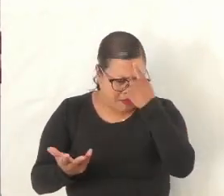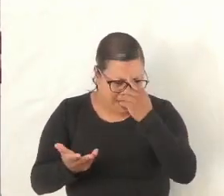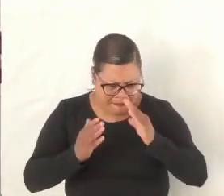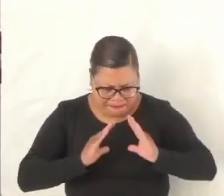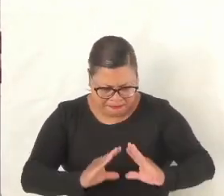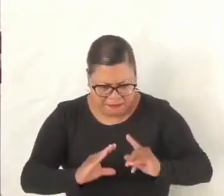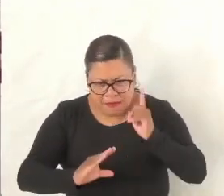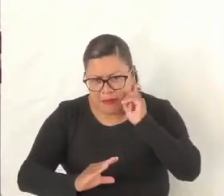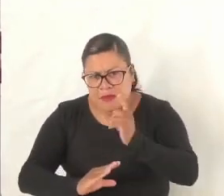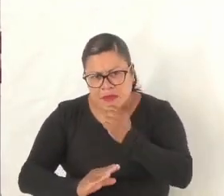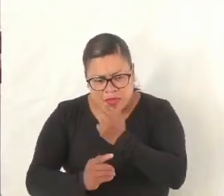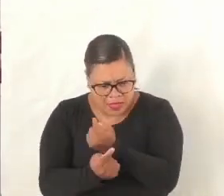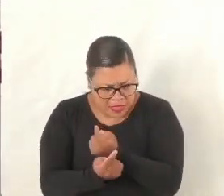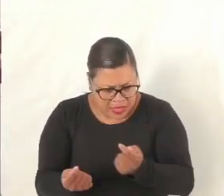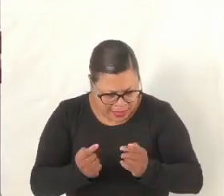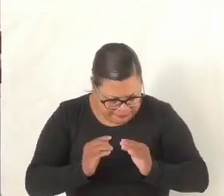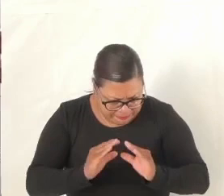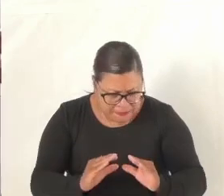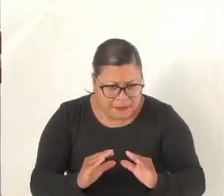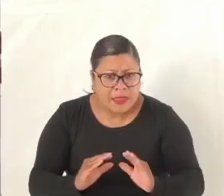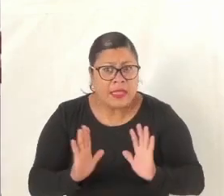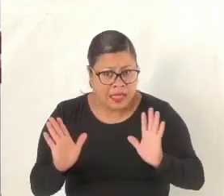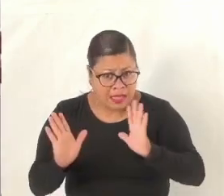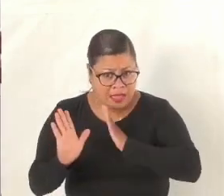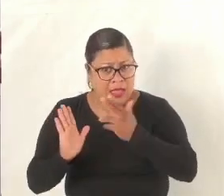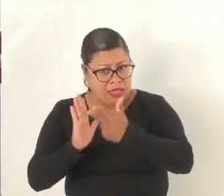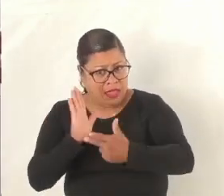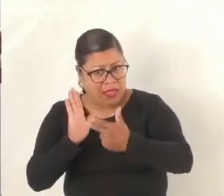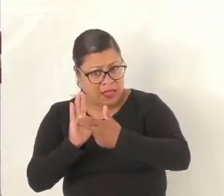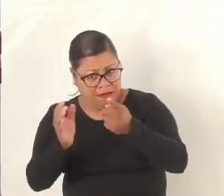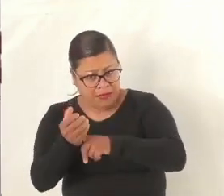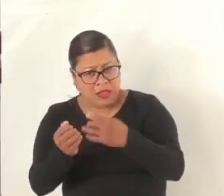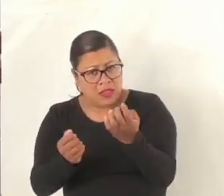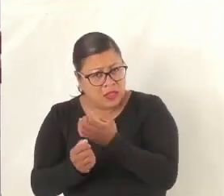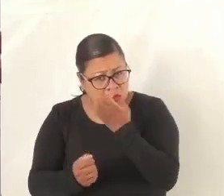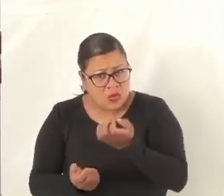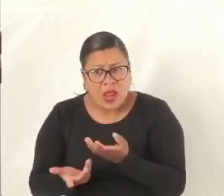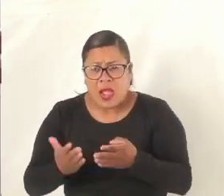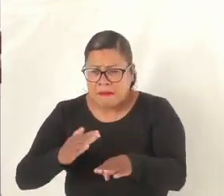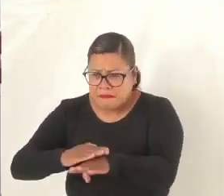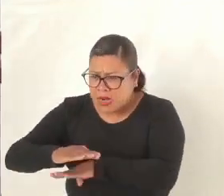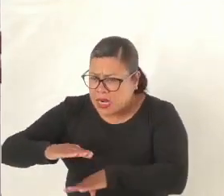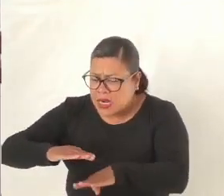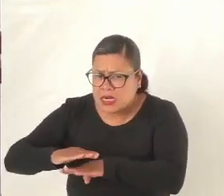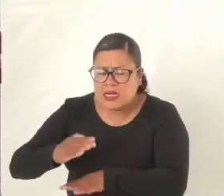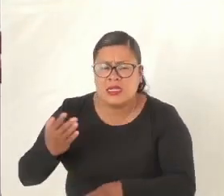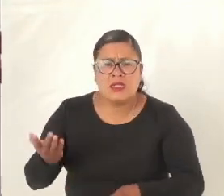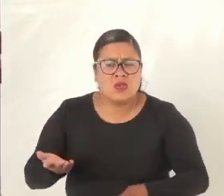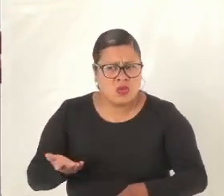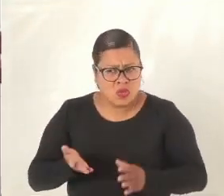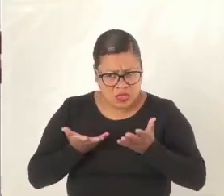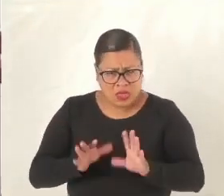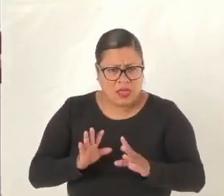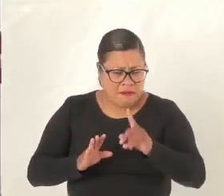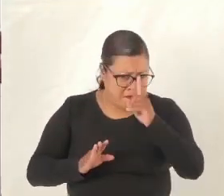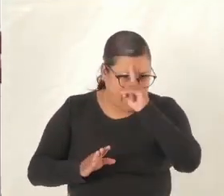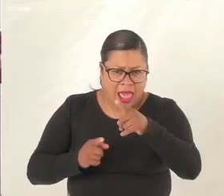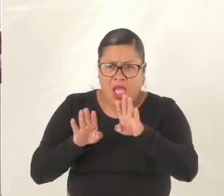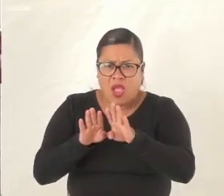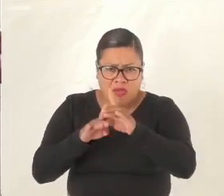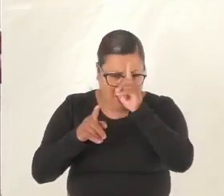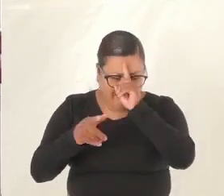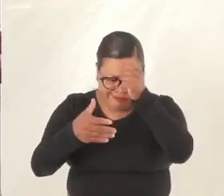niños han implementado algún taller en las escuelas en los niveles básicos sobre todo para romper ese